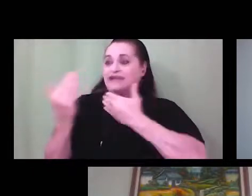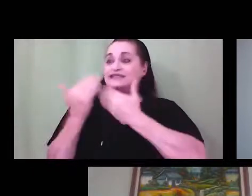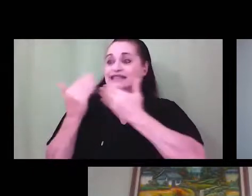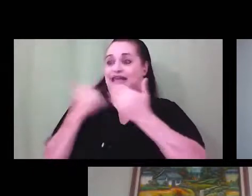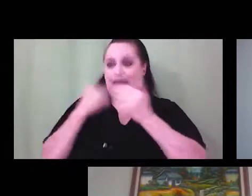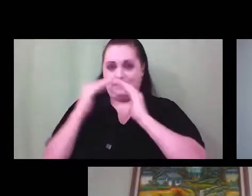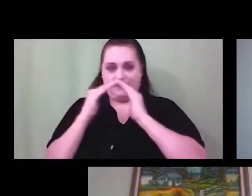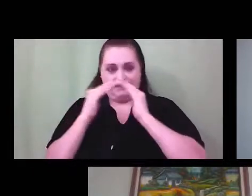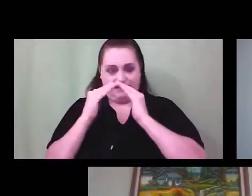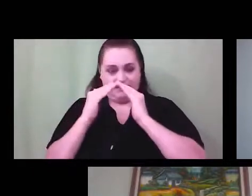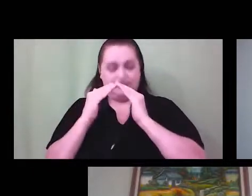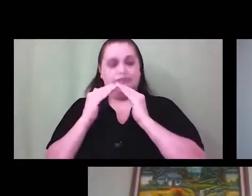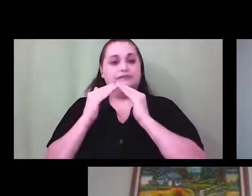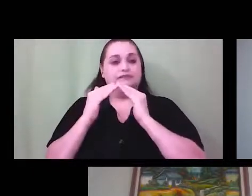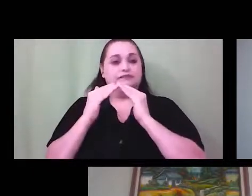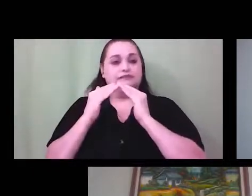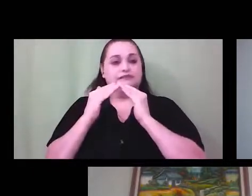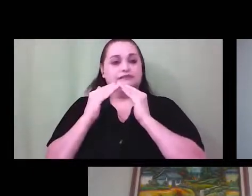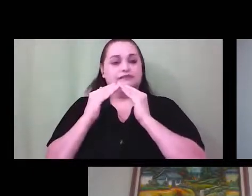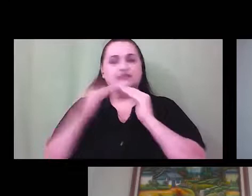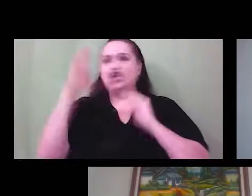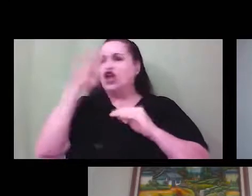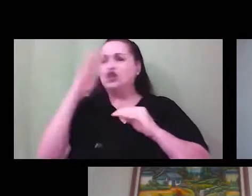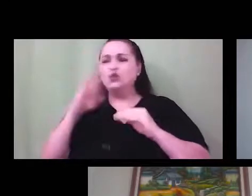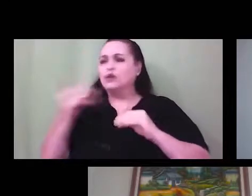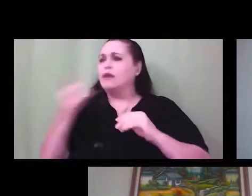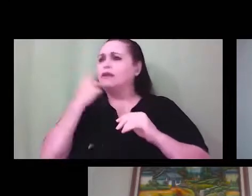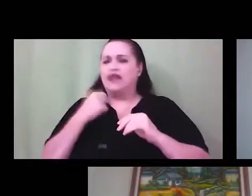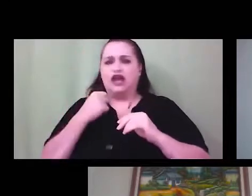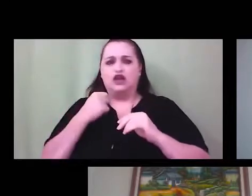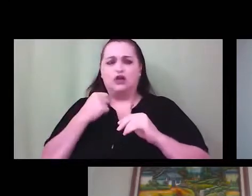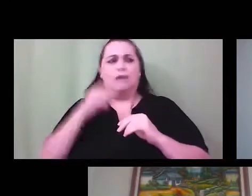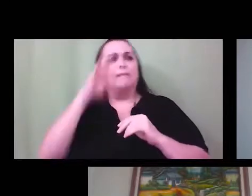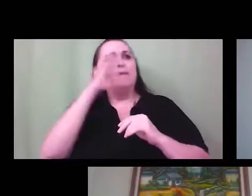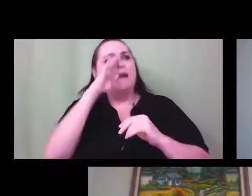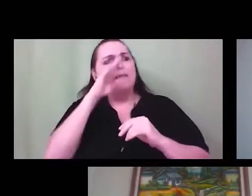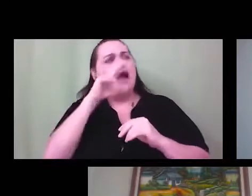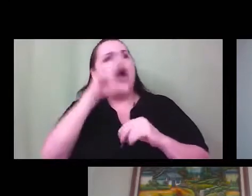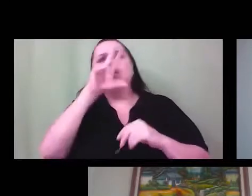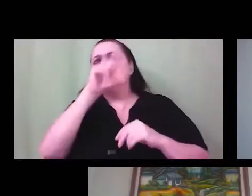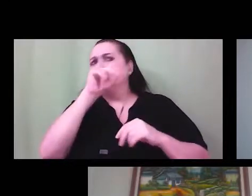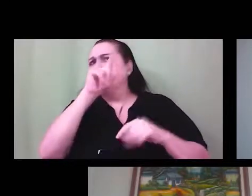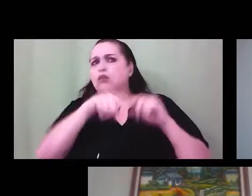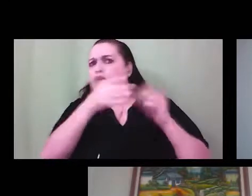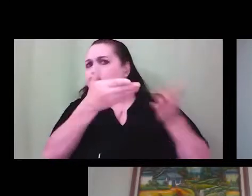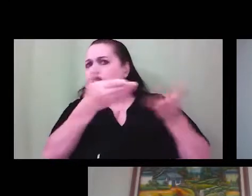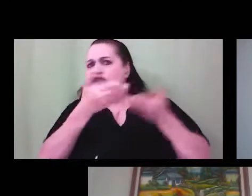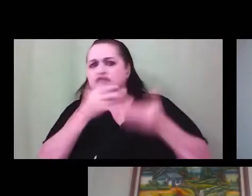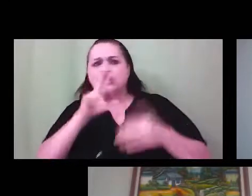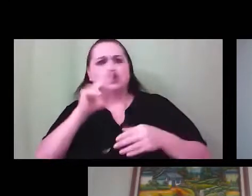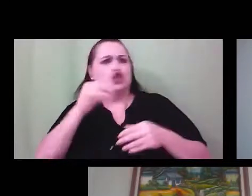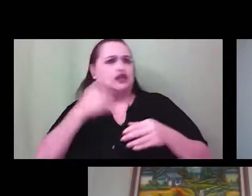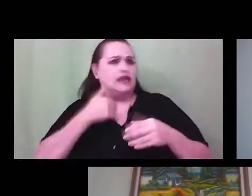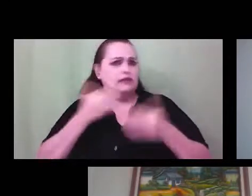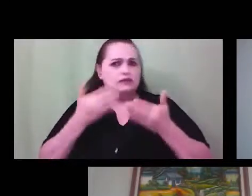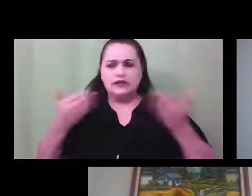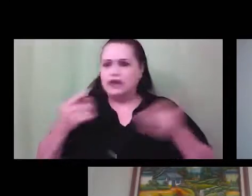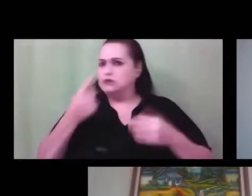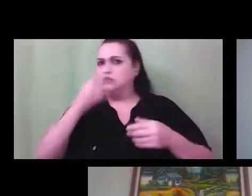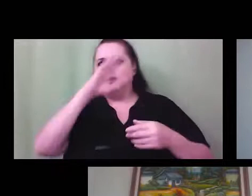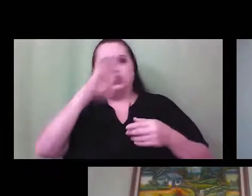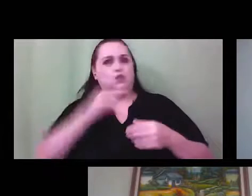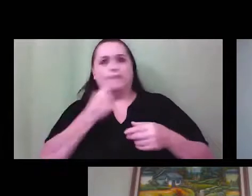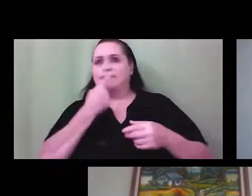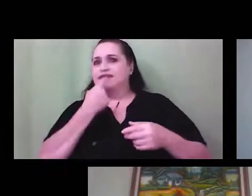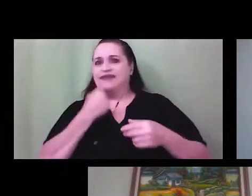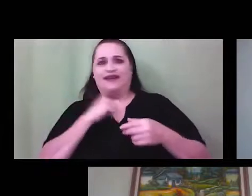localidad. Nunca me dijeron, mamá, no se lo podemos recibir, no contamos con los materiales.